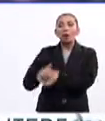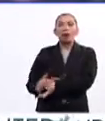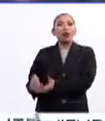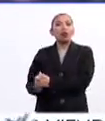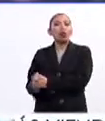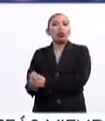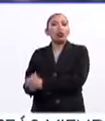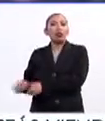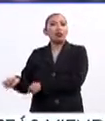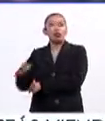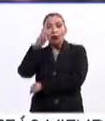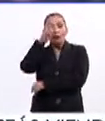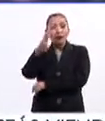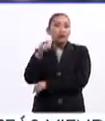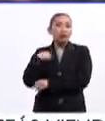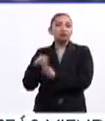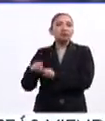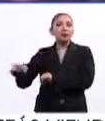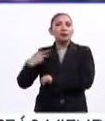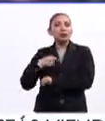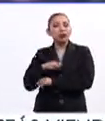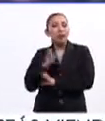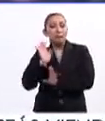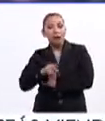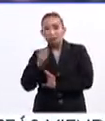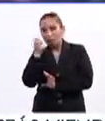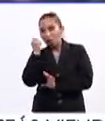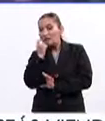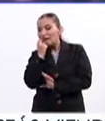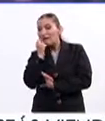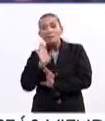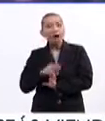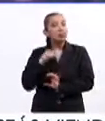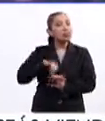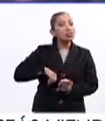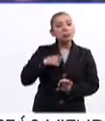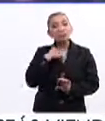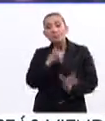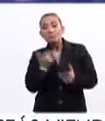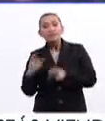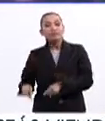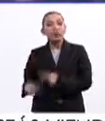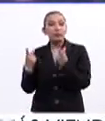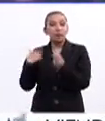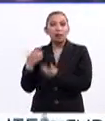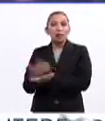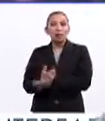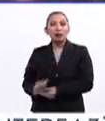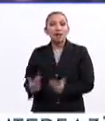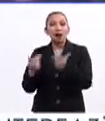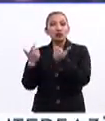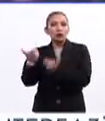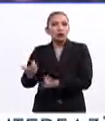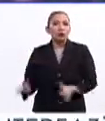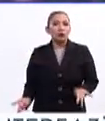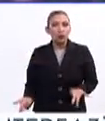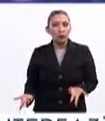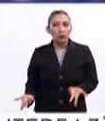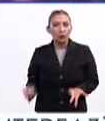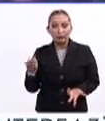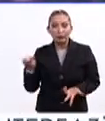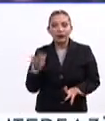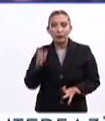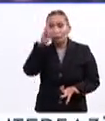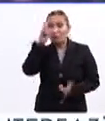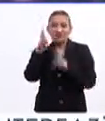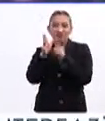ocurrido, ¿no? Prohíbe algo y entonces la gente más se interesa por eso. ¿Por qué? Porque va a resultar más provechoso económicamente,